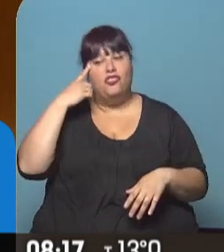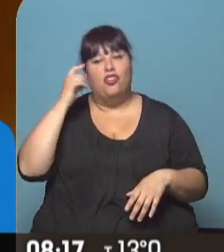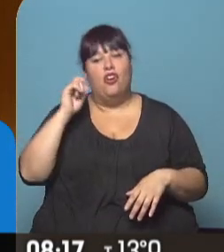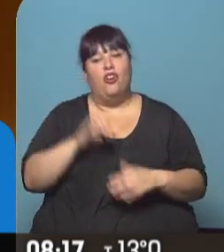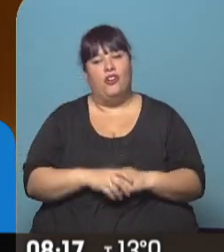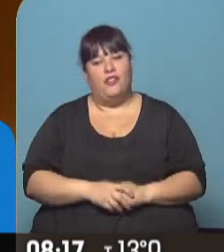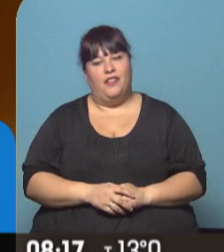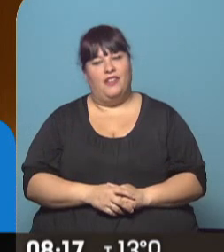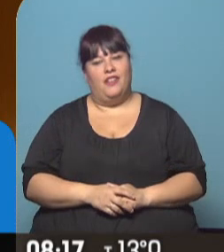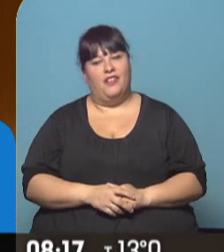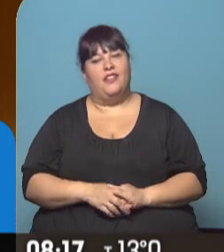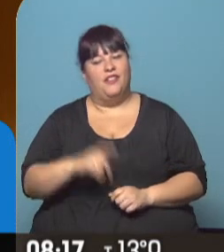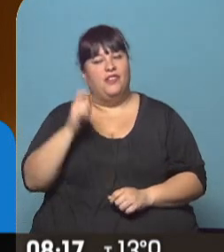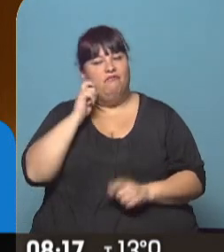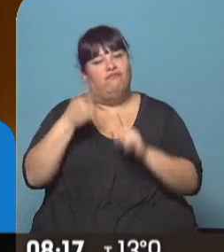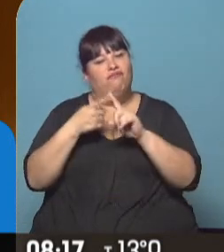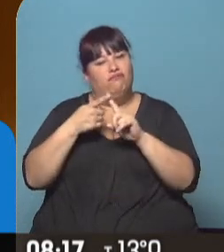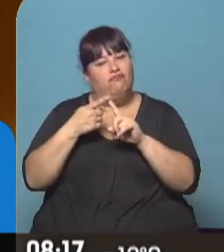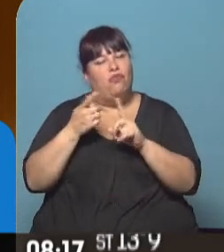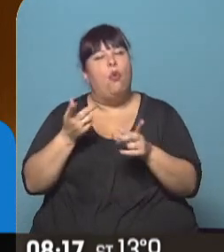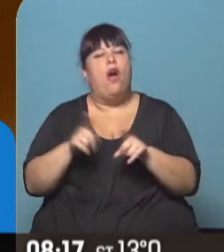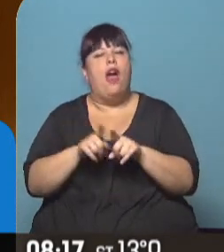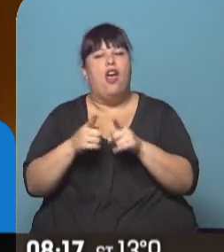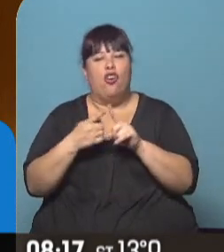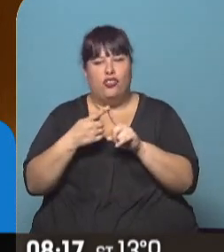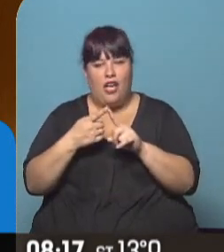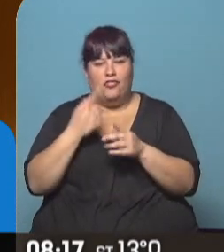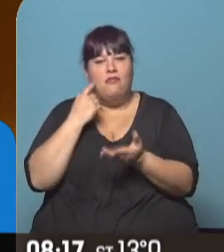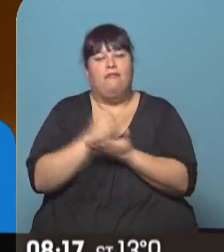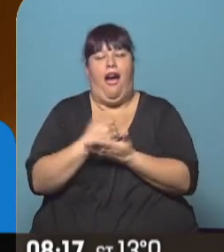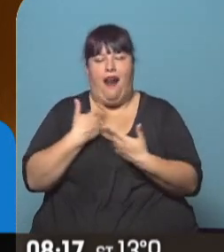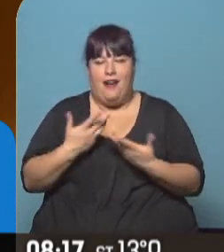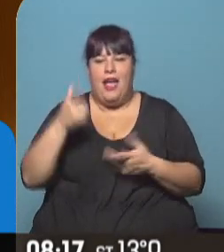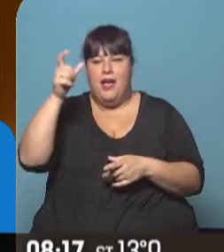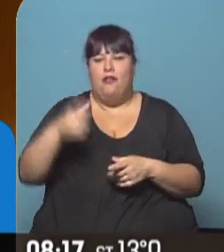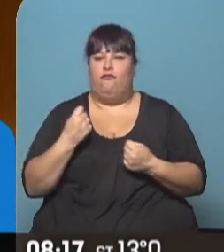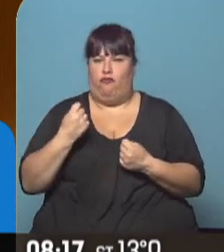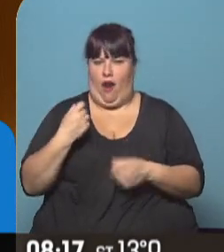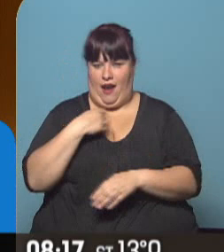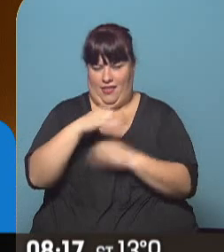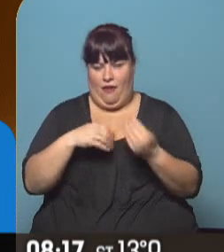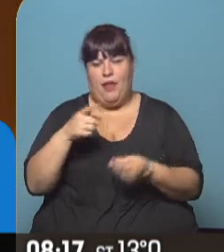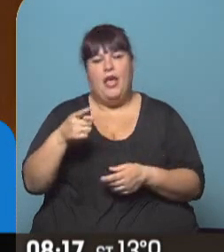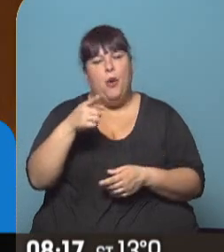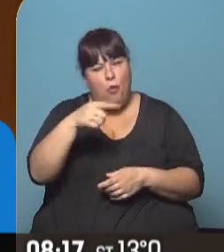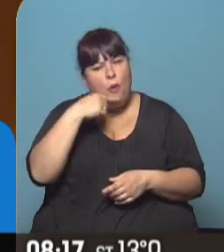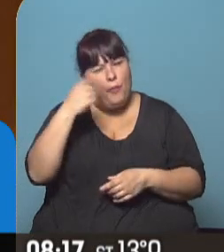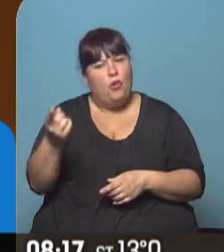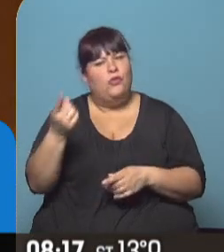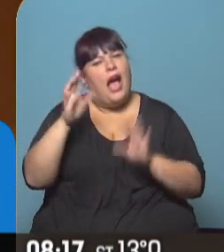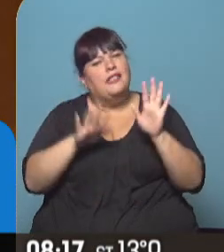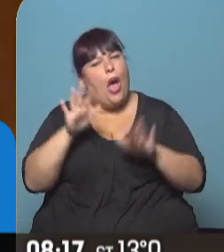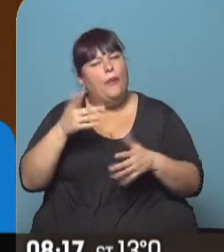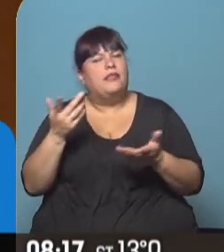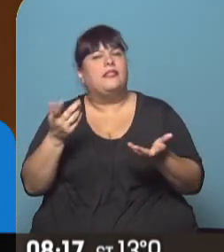podido tener una relación que nos marcó mucho en una presencia muy fuerte y le preguntaron en algún